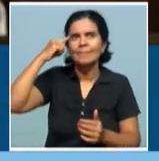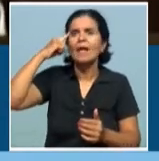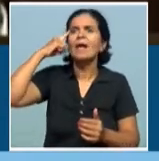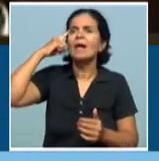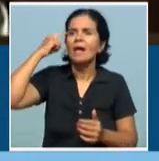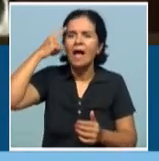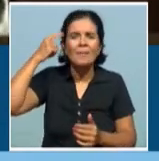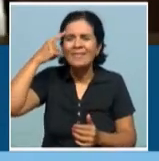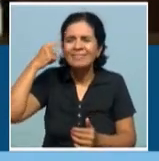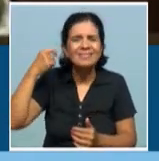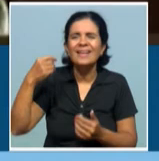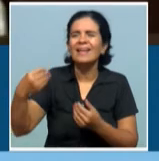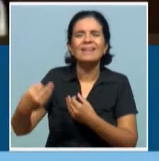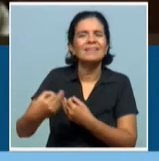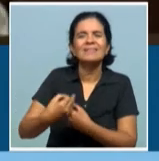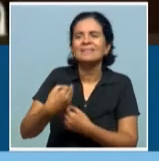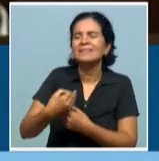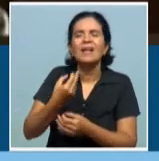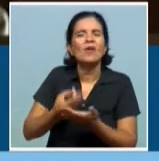reeducarnos.